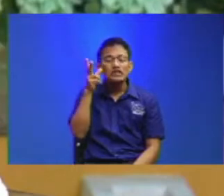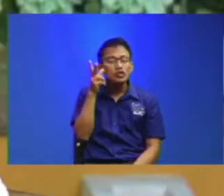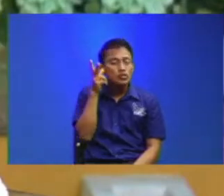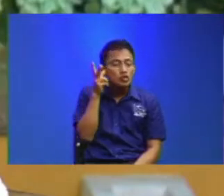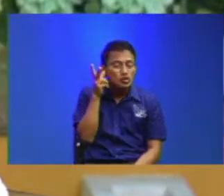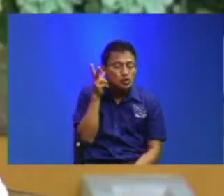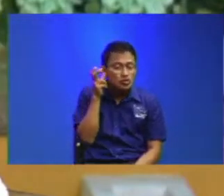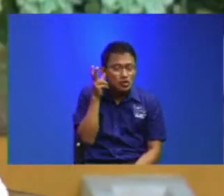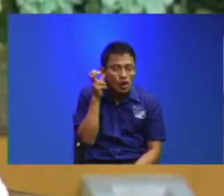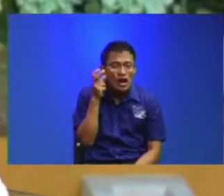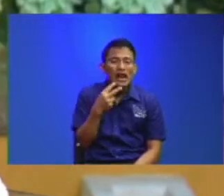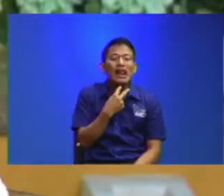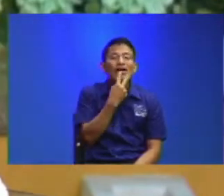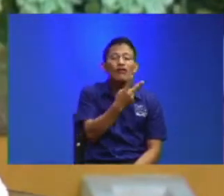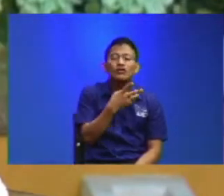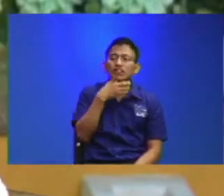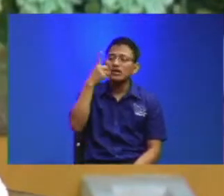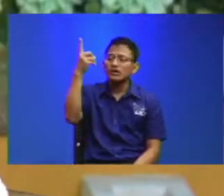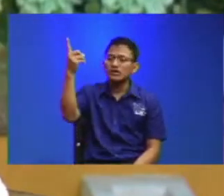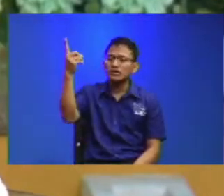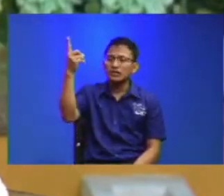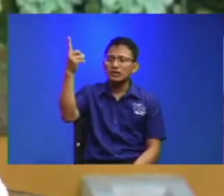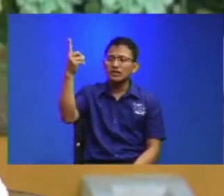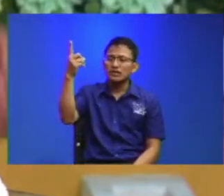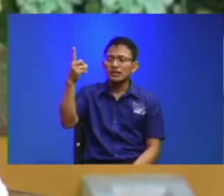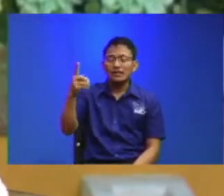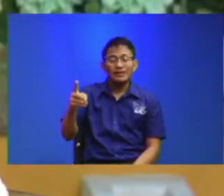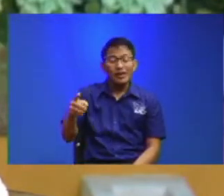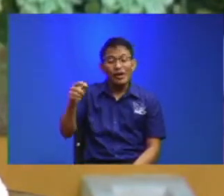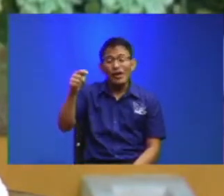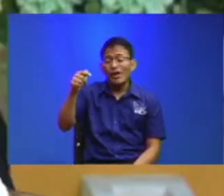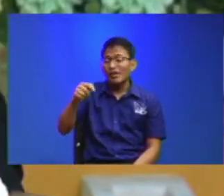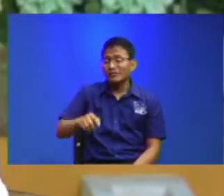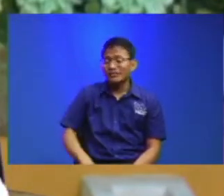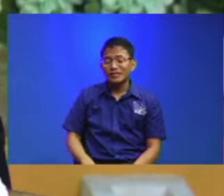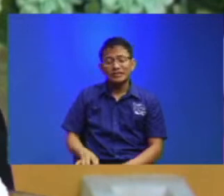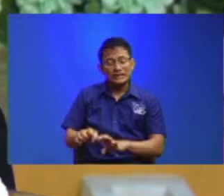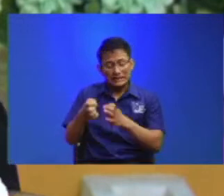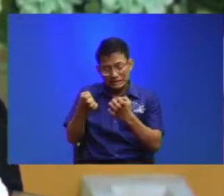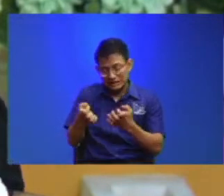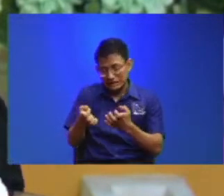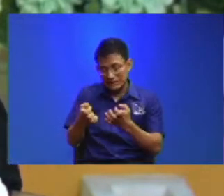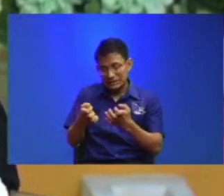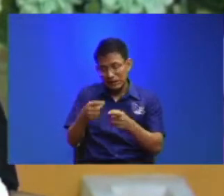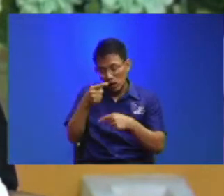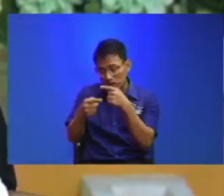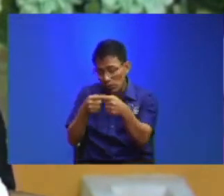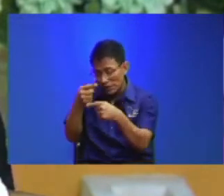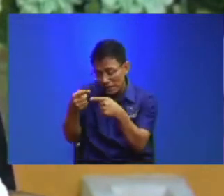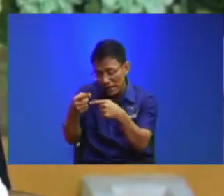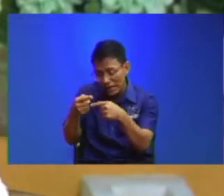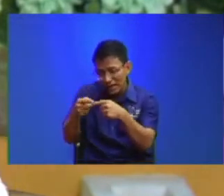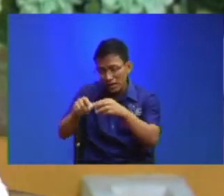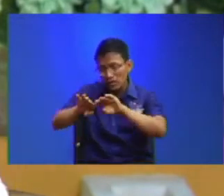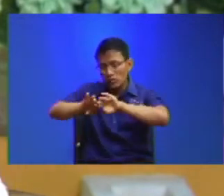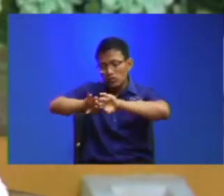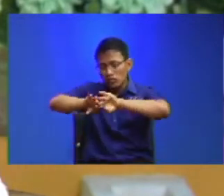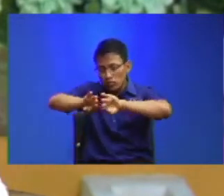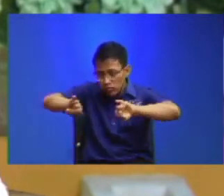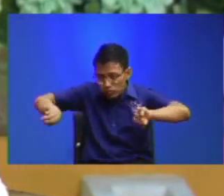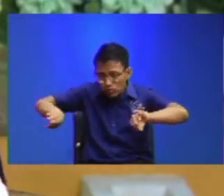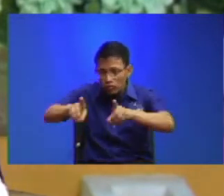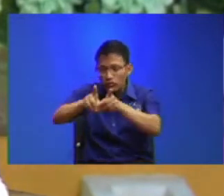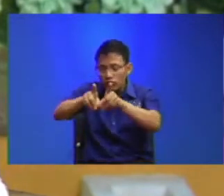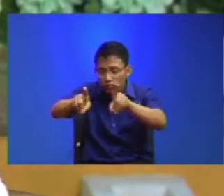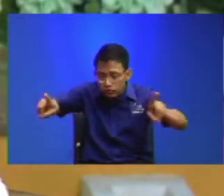es la hora que el pueblo de Israel está dividido en dos casas. La de los judíos,